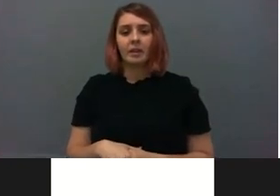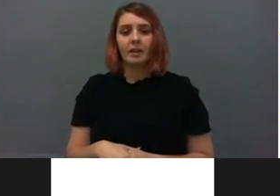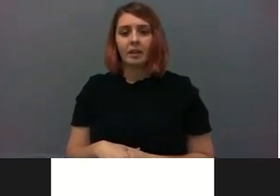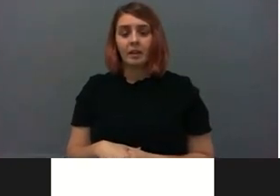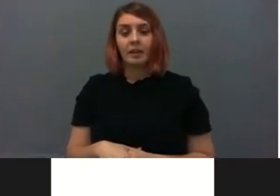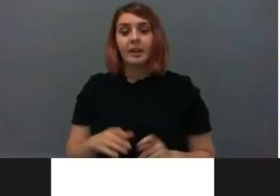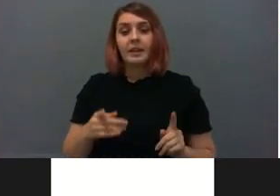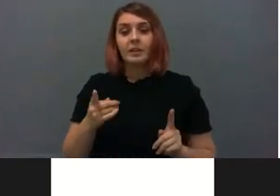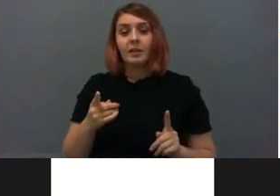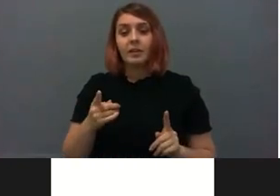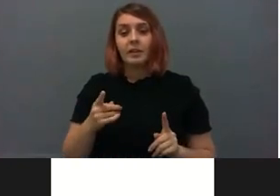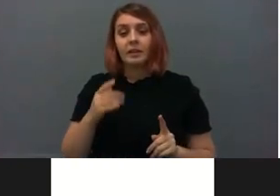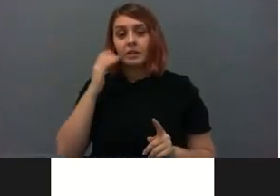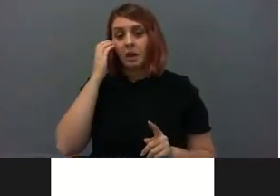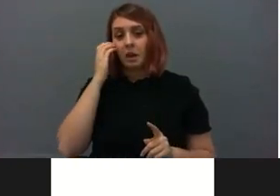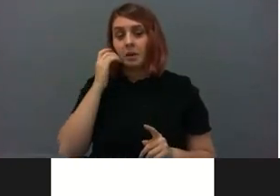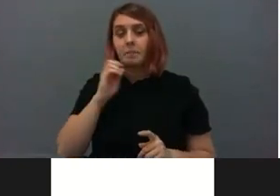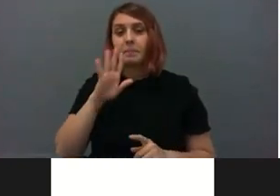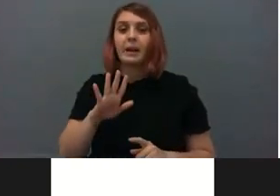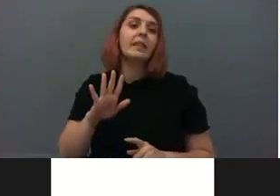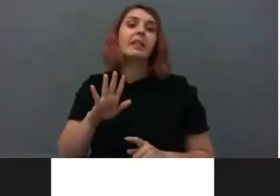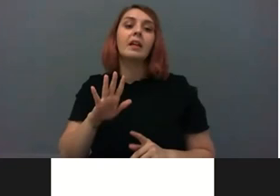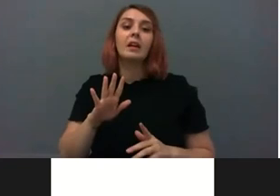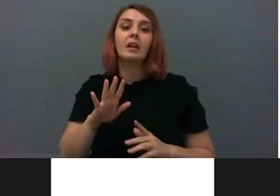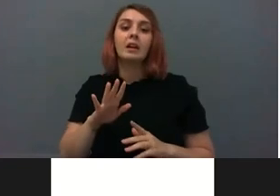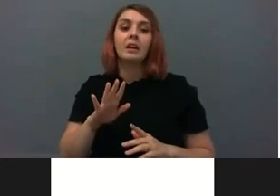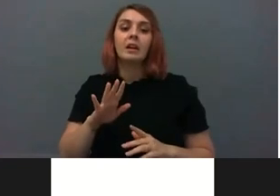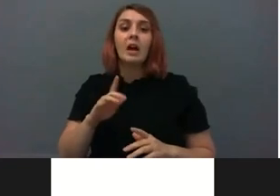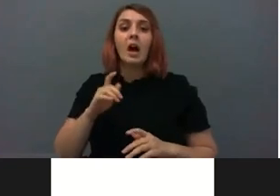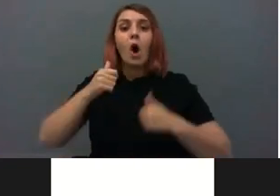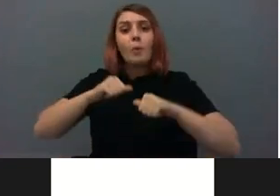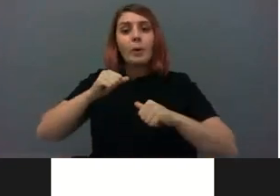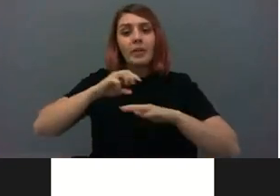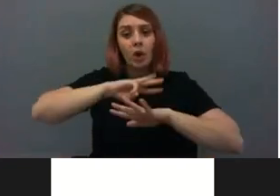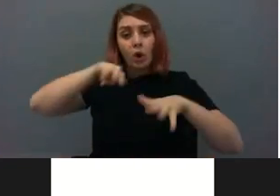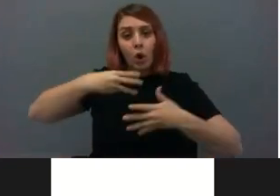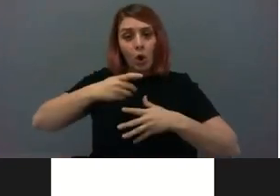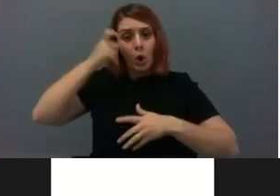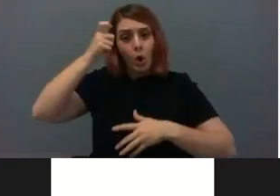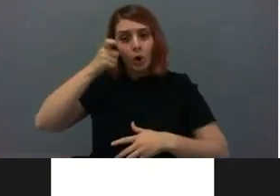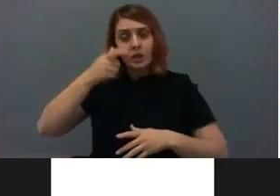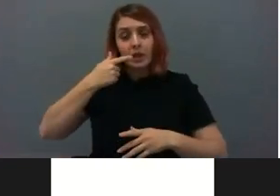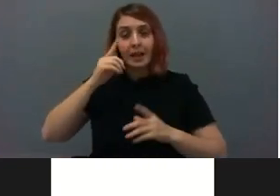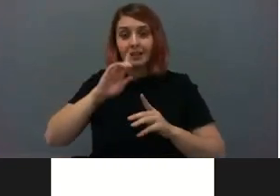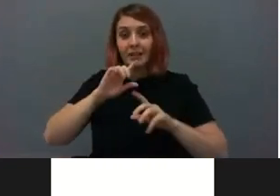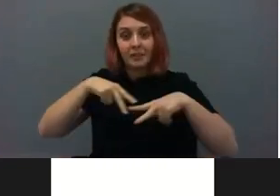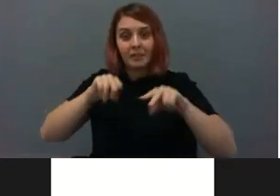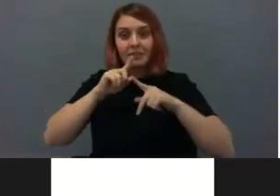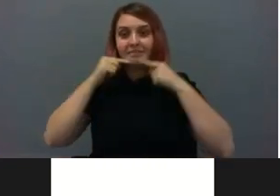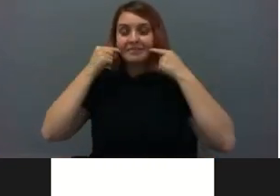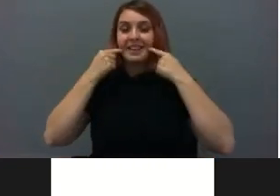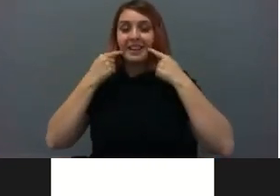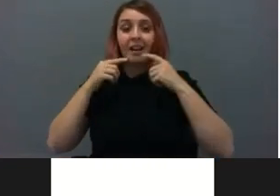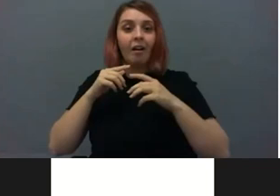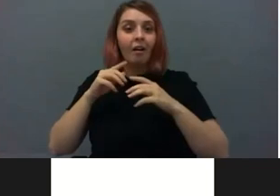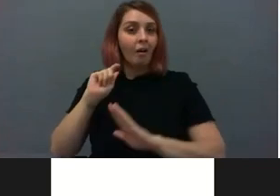la niña en quirófano a los 9 meses de edad. La operación duró 8 horas, tras las cuales salió el equipo quirúrgico con una gran sonrisa, diciéndonos: la operación